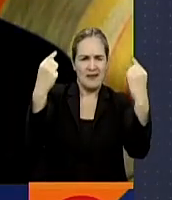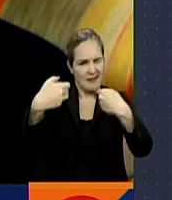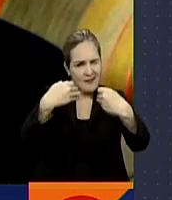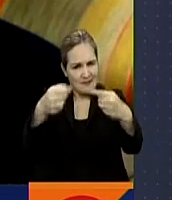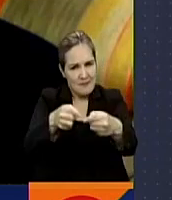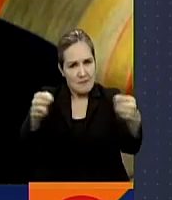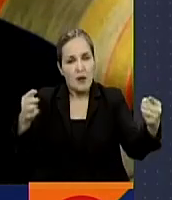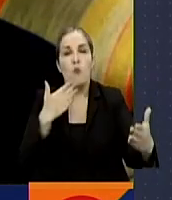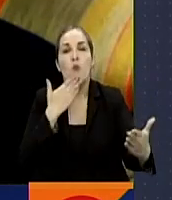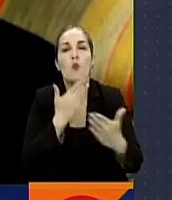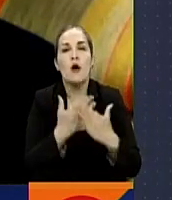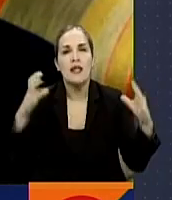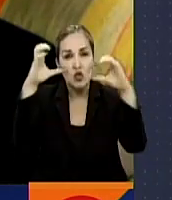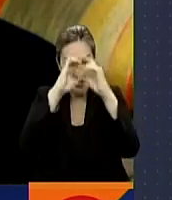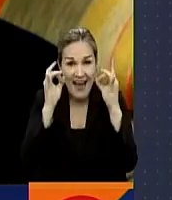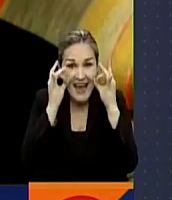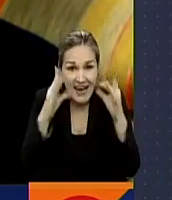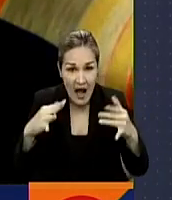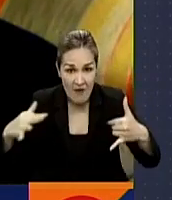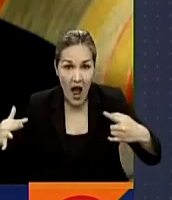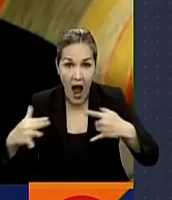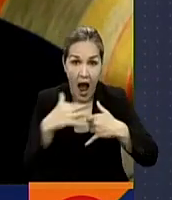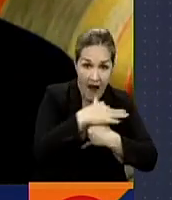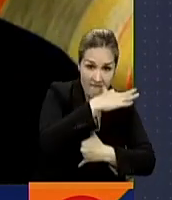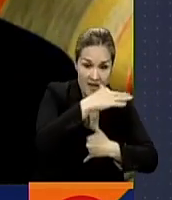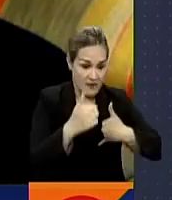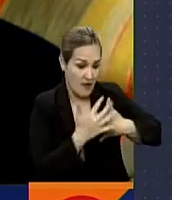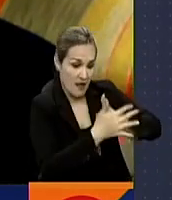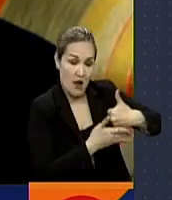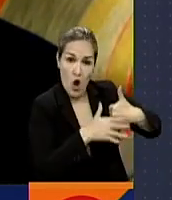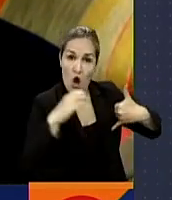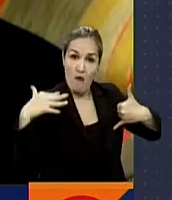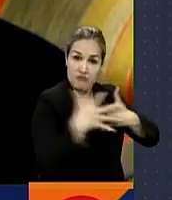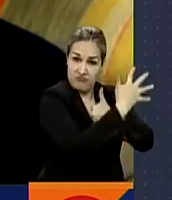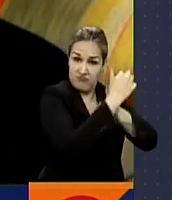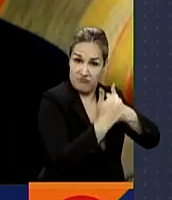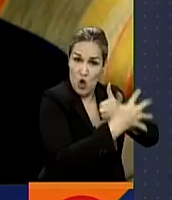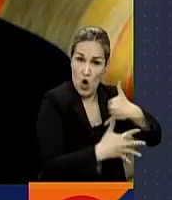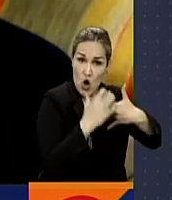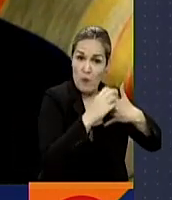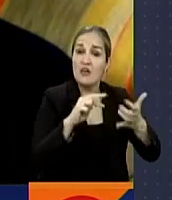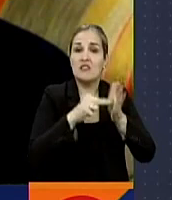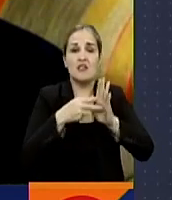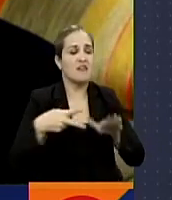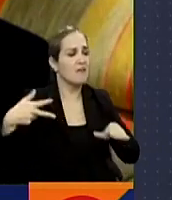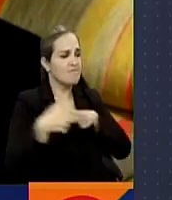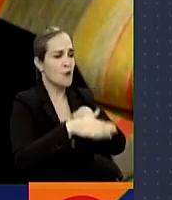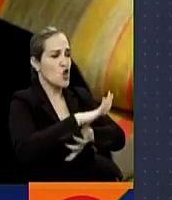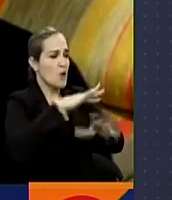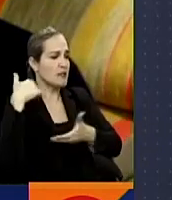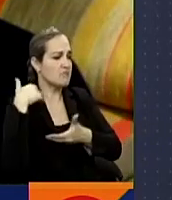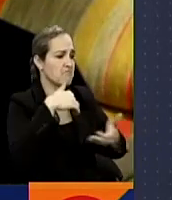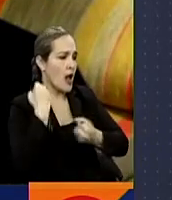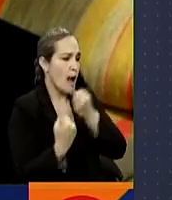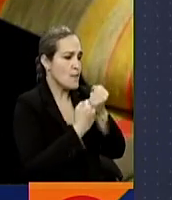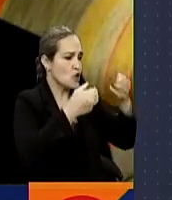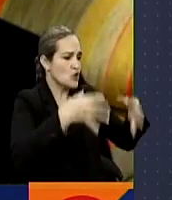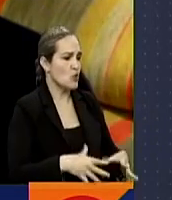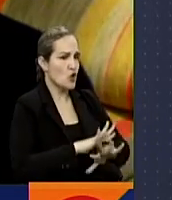noches y qué tan vez para nuestro país los anuncios hechos por Israel al decir que suspenden las exportaciones de